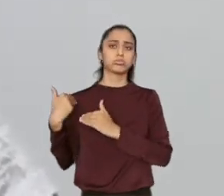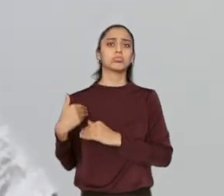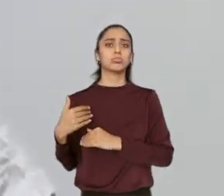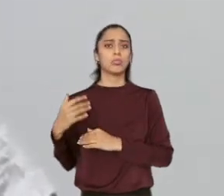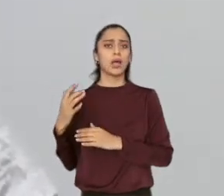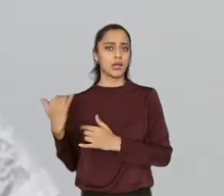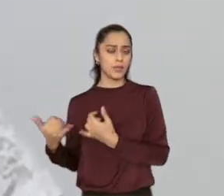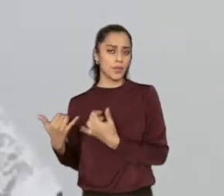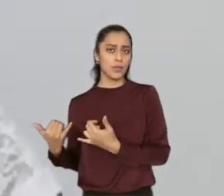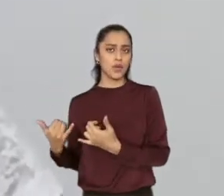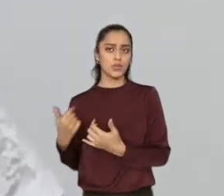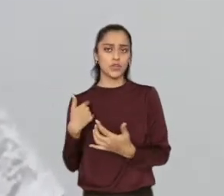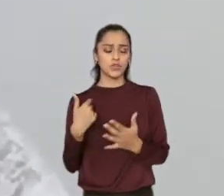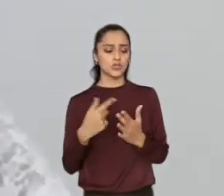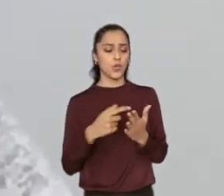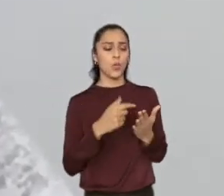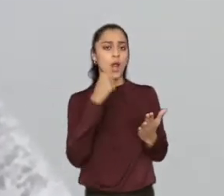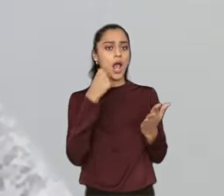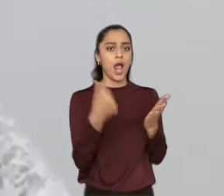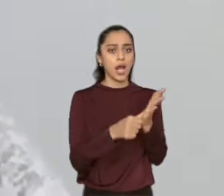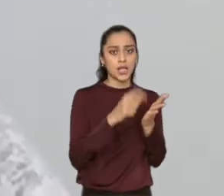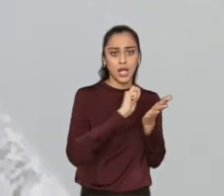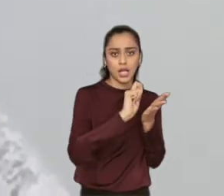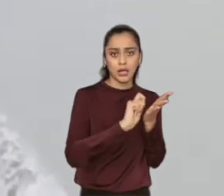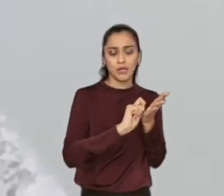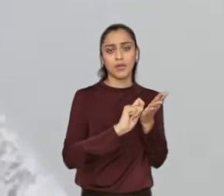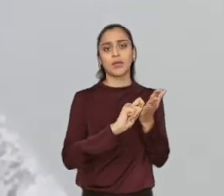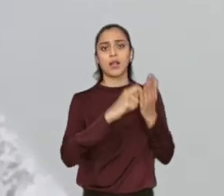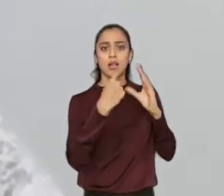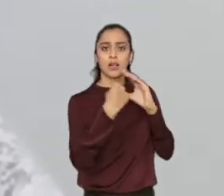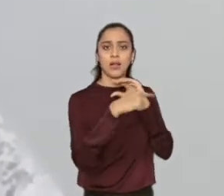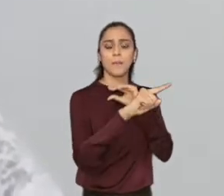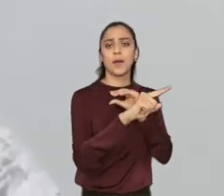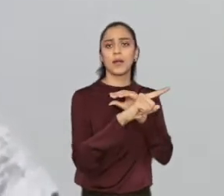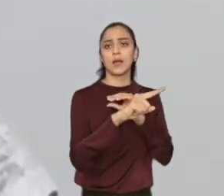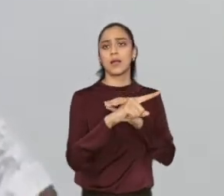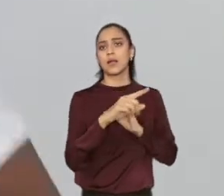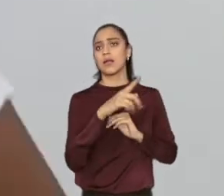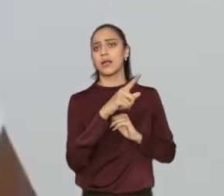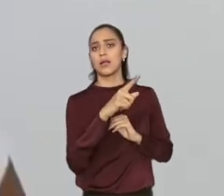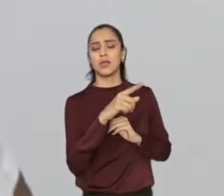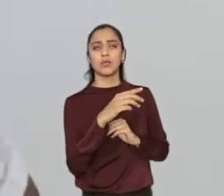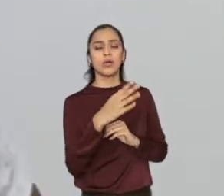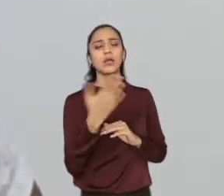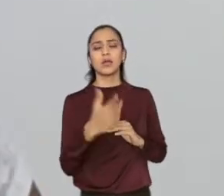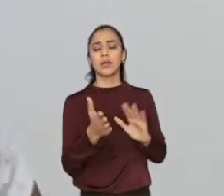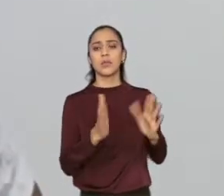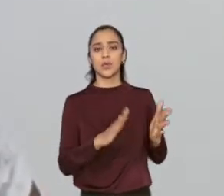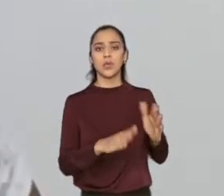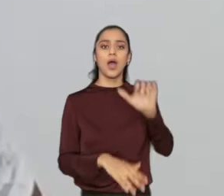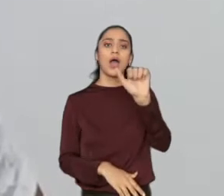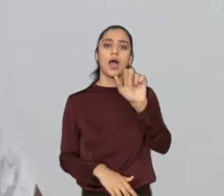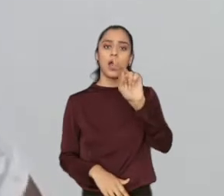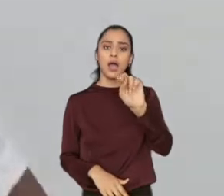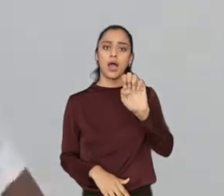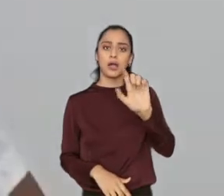en ese entonces yo escribí una carta y fue al ministro que murió. Anel